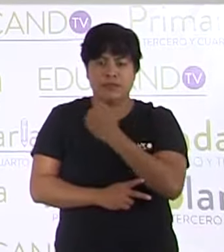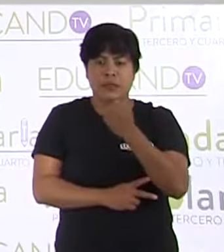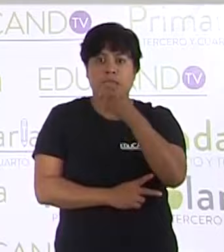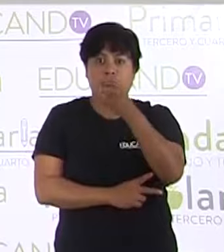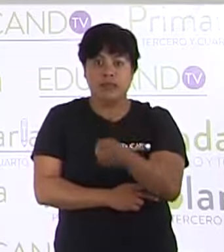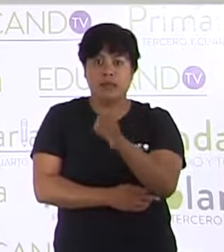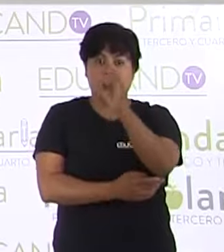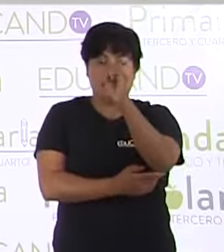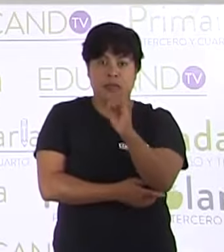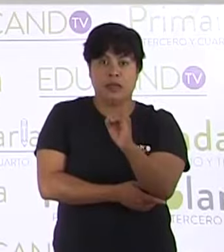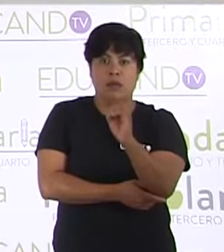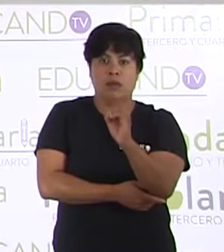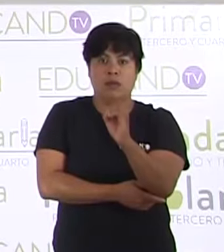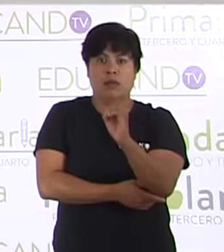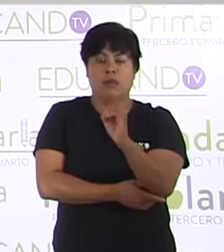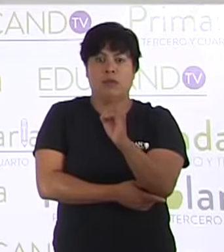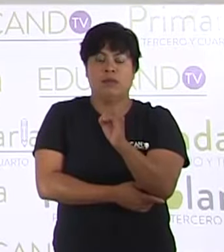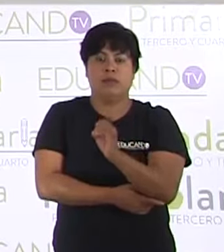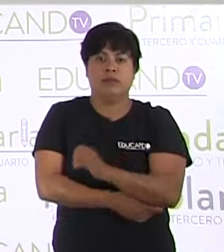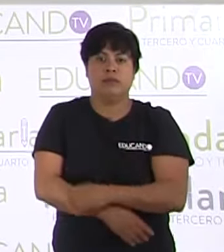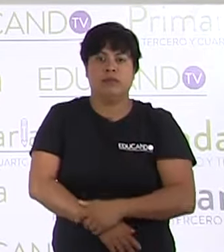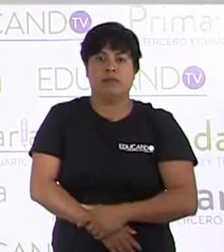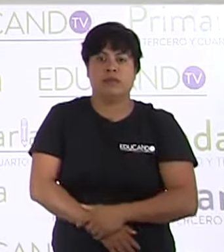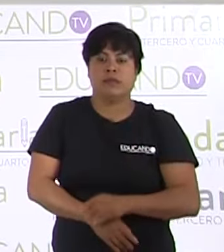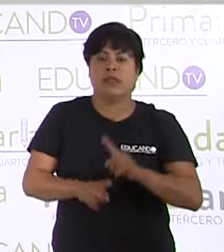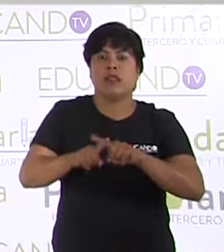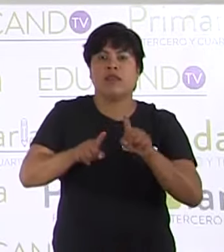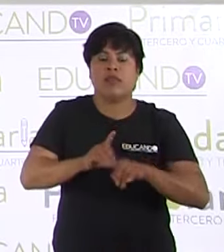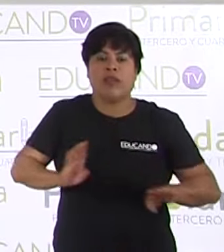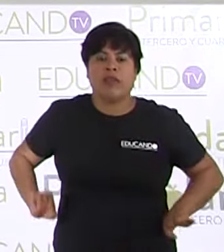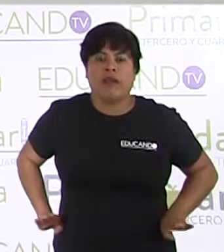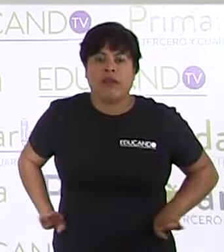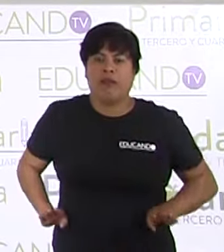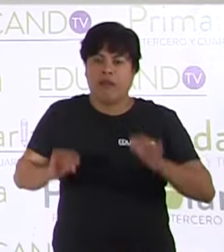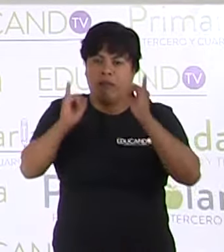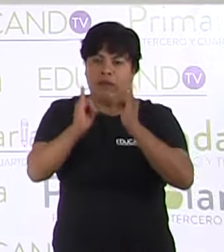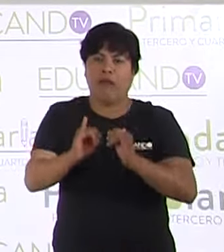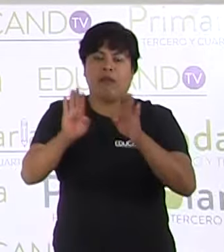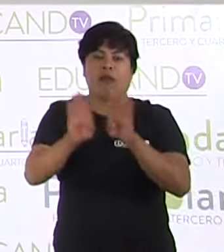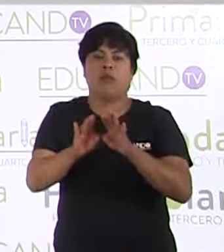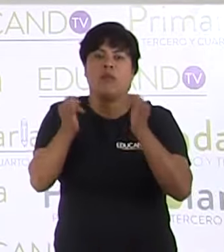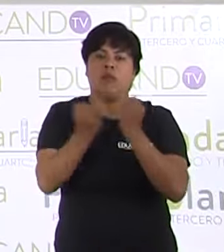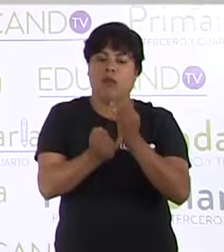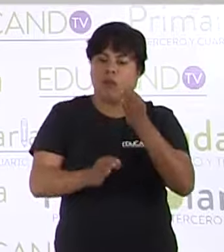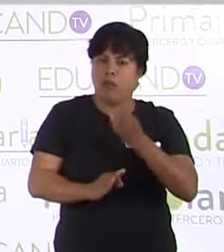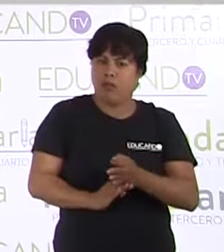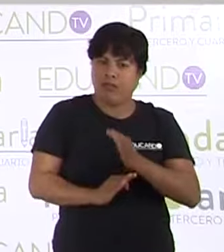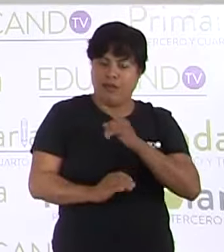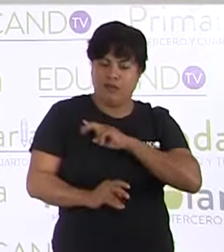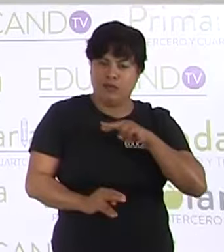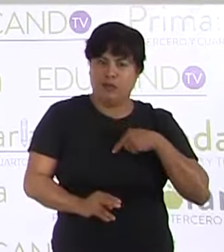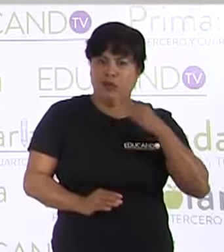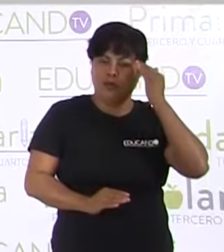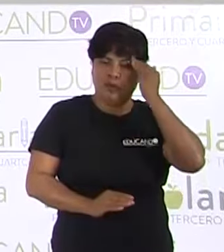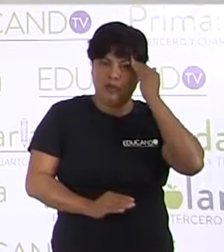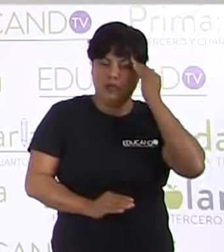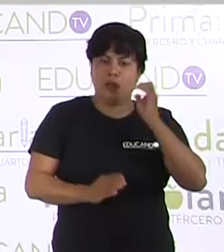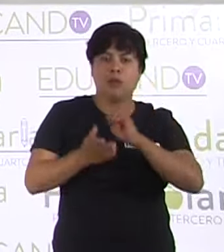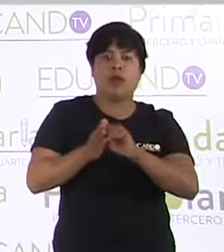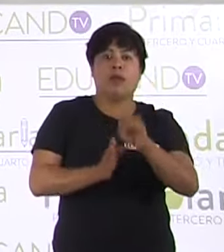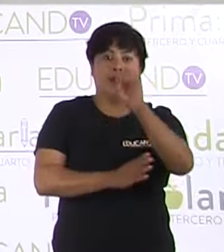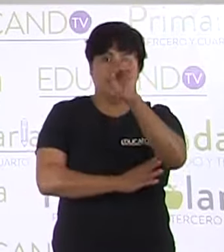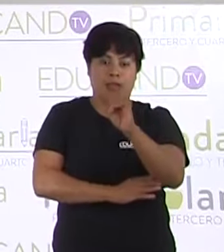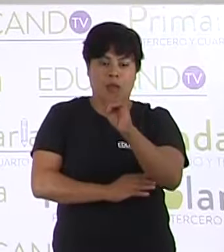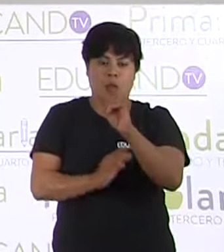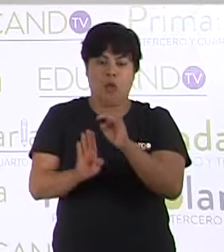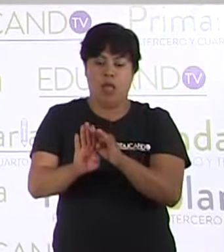al cero las características casi como las conocemos hoy en día es decir el cero antes